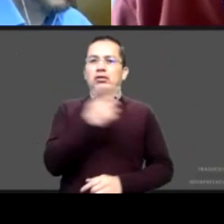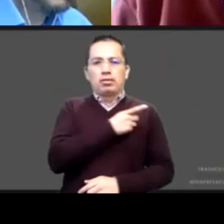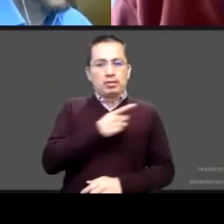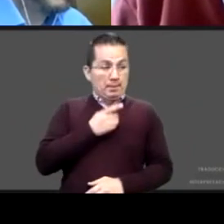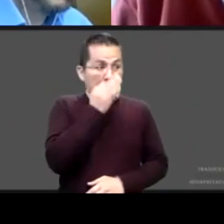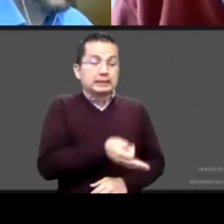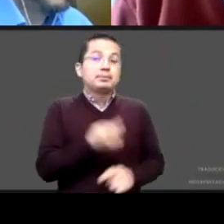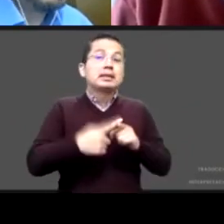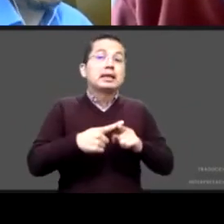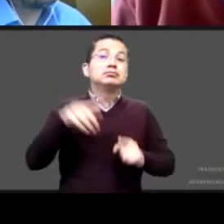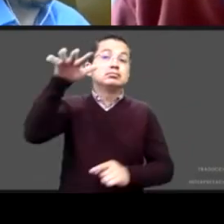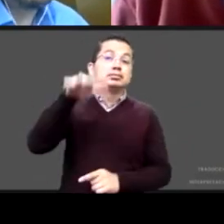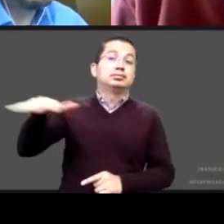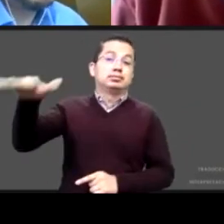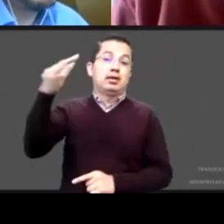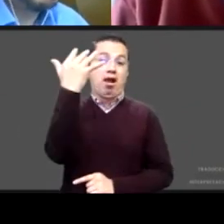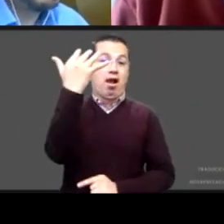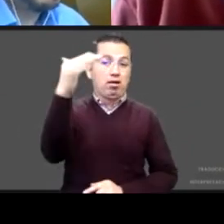reflexión conjunta,